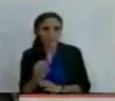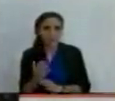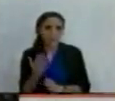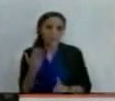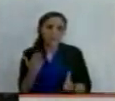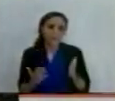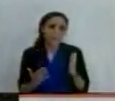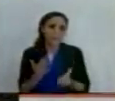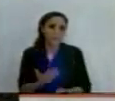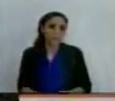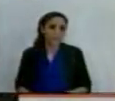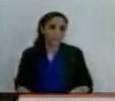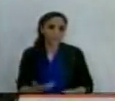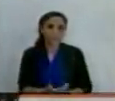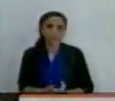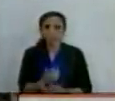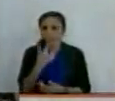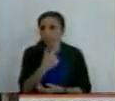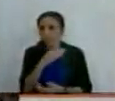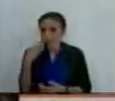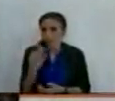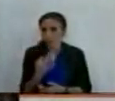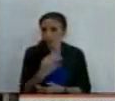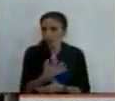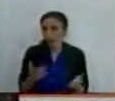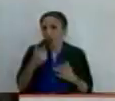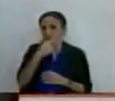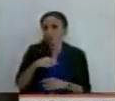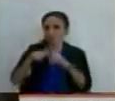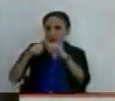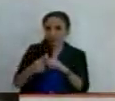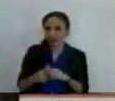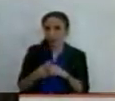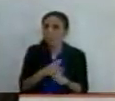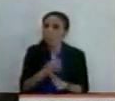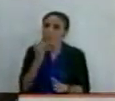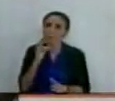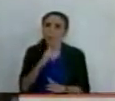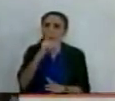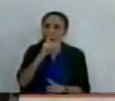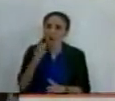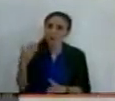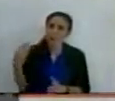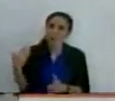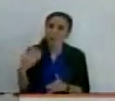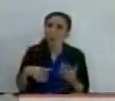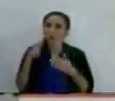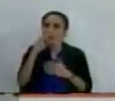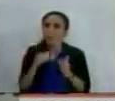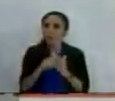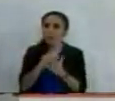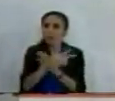eso es sencillo una cuenta solo para el año 2018